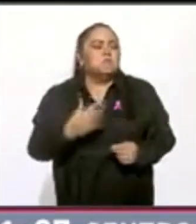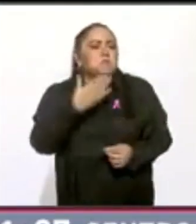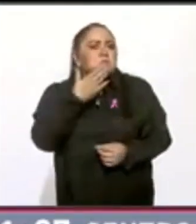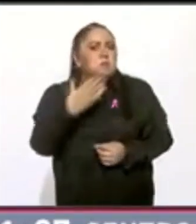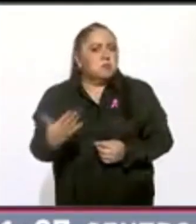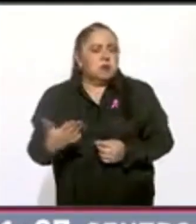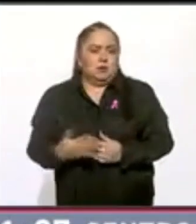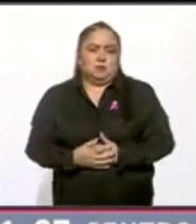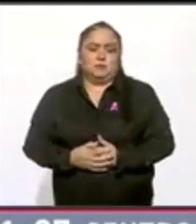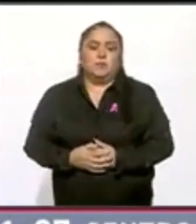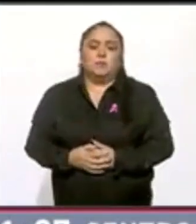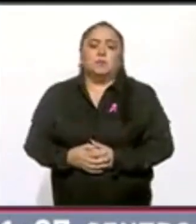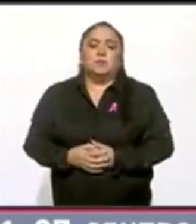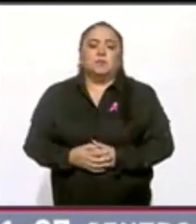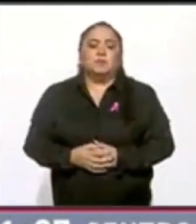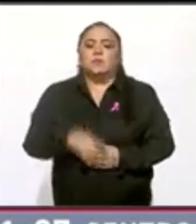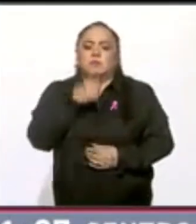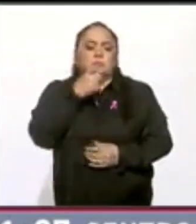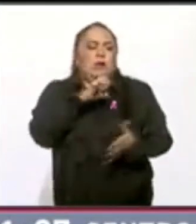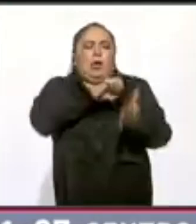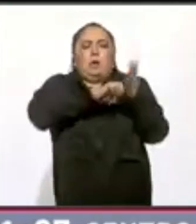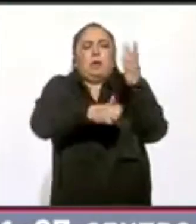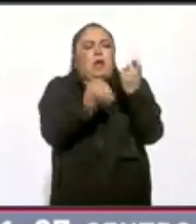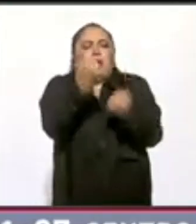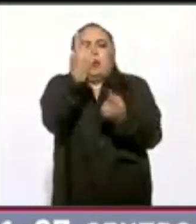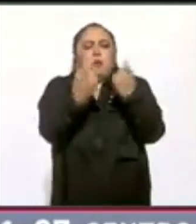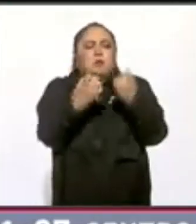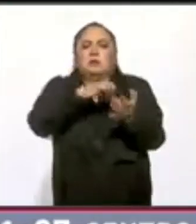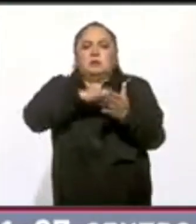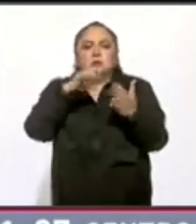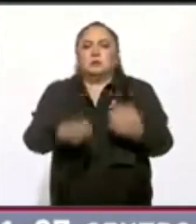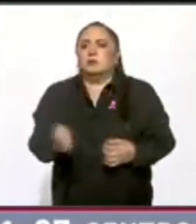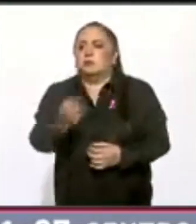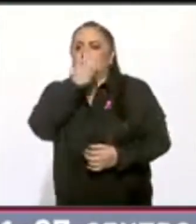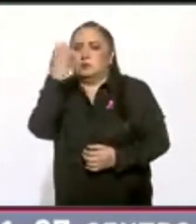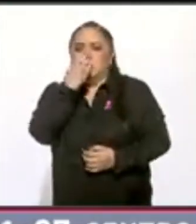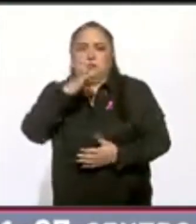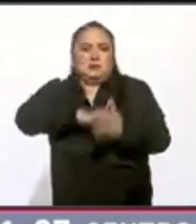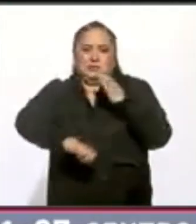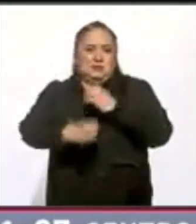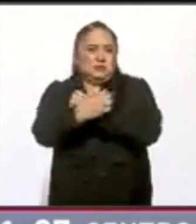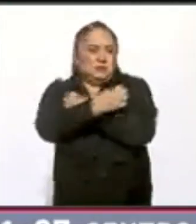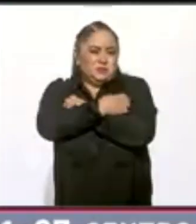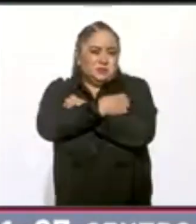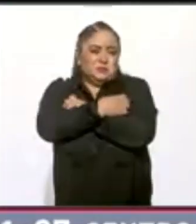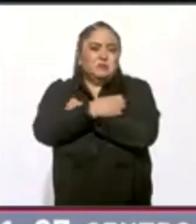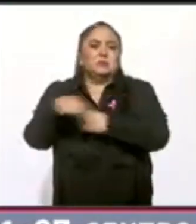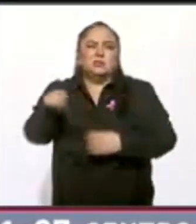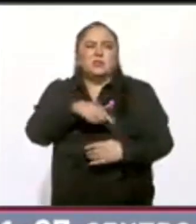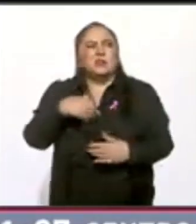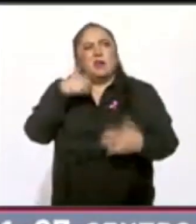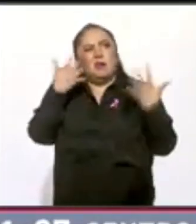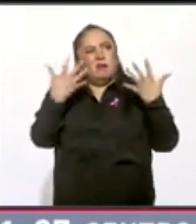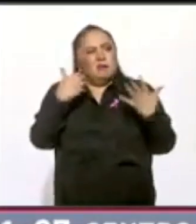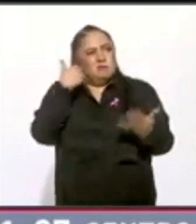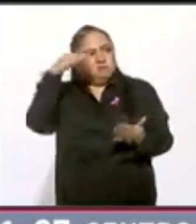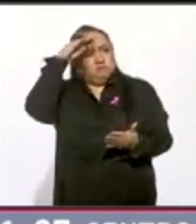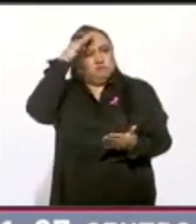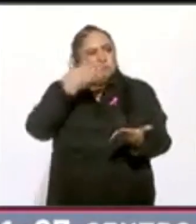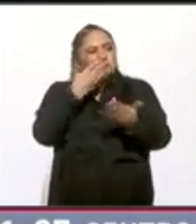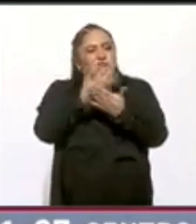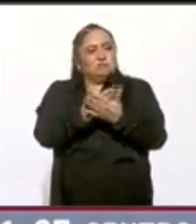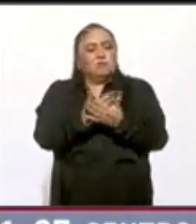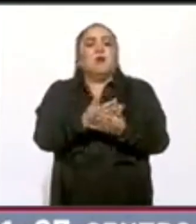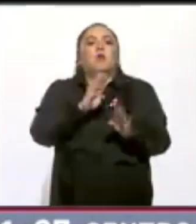¿95%? Sí. Les puedo dar algunos ejemplos. En educación, por ejemplo, nos propusimos apoyar